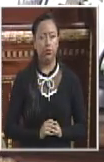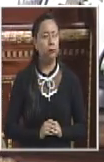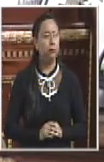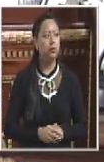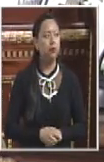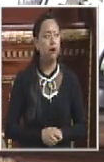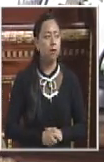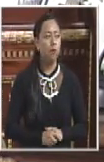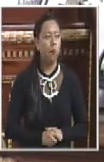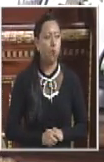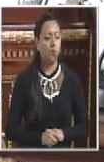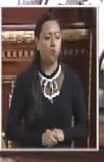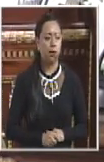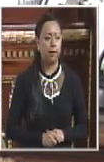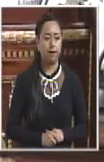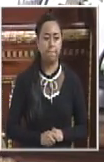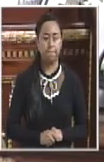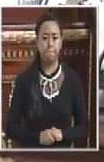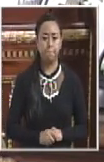De la ley orgánica, ¿no?